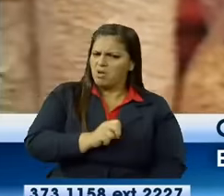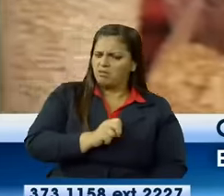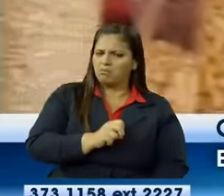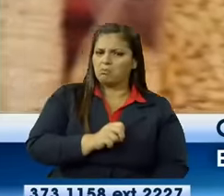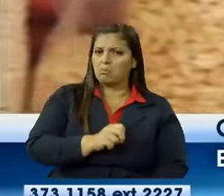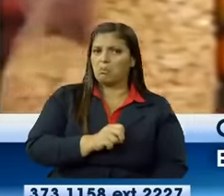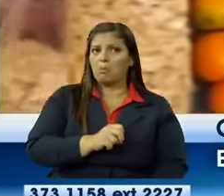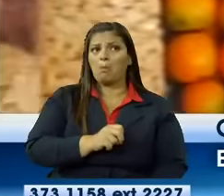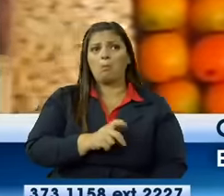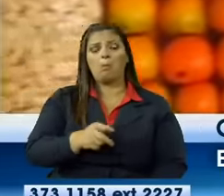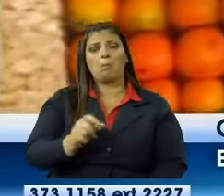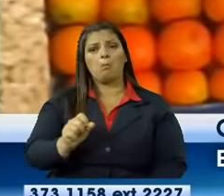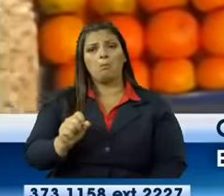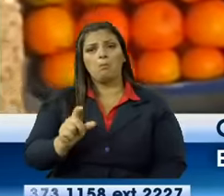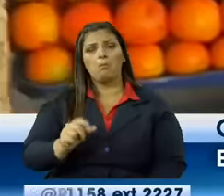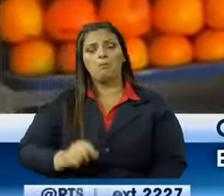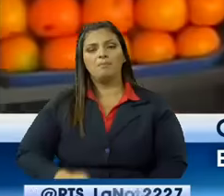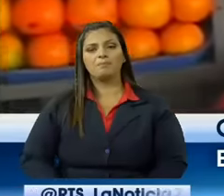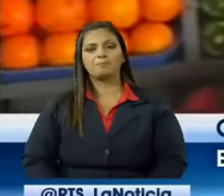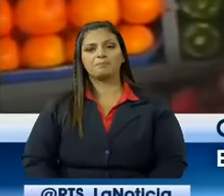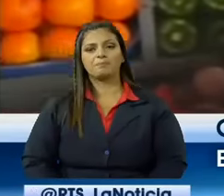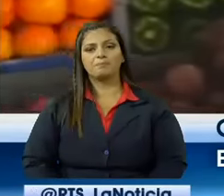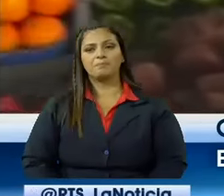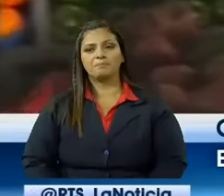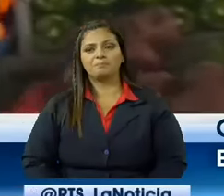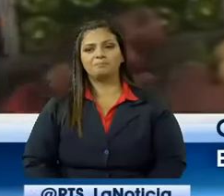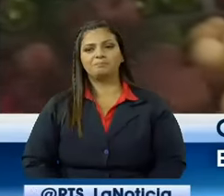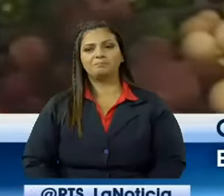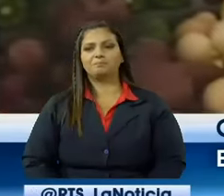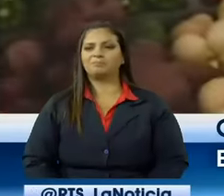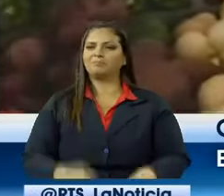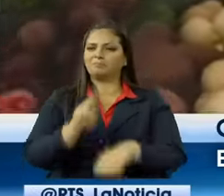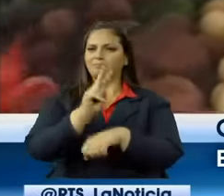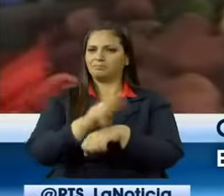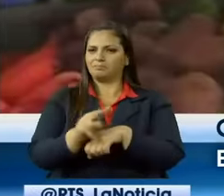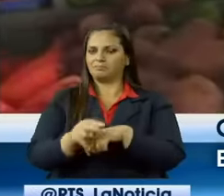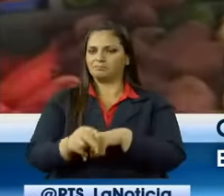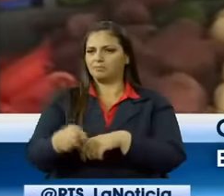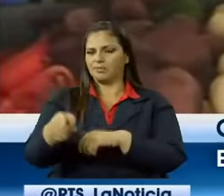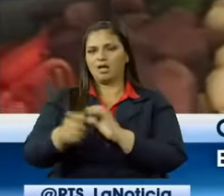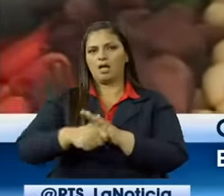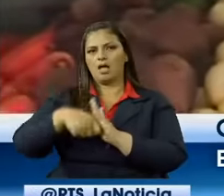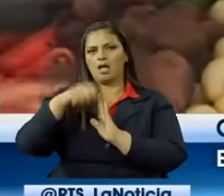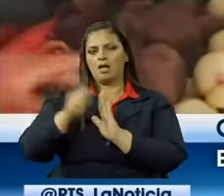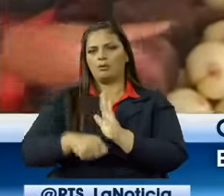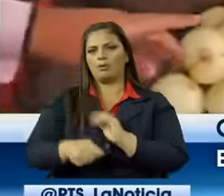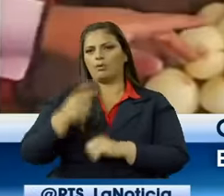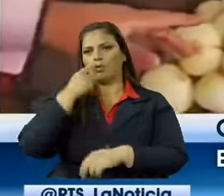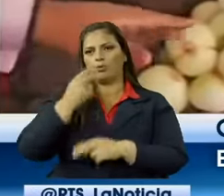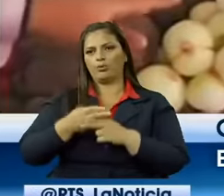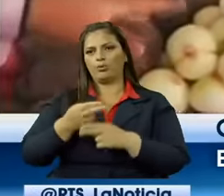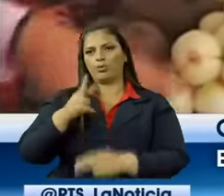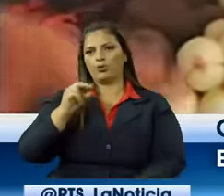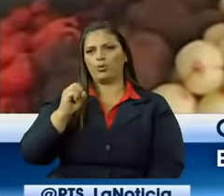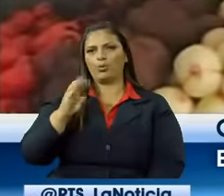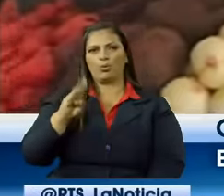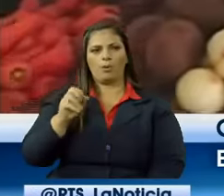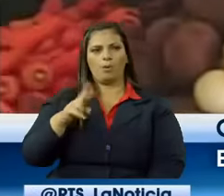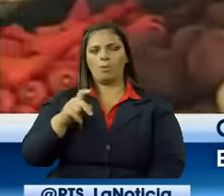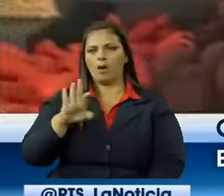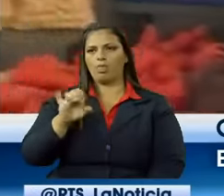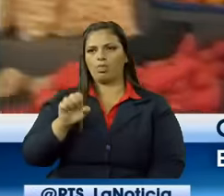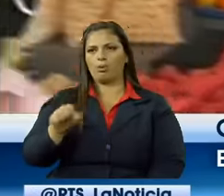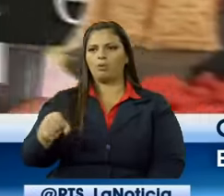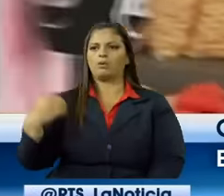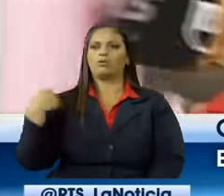productos. Aquí está con nosotros también el intendente de policía, el abogado Roberto Nicolalde, y que está haciendo este tipo